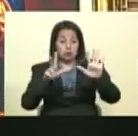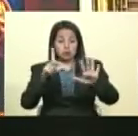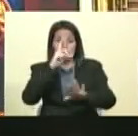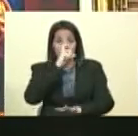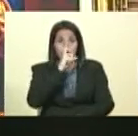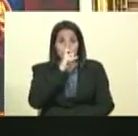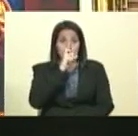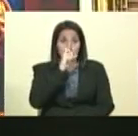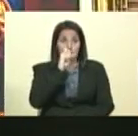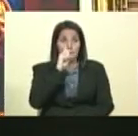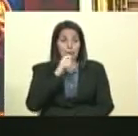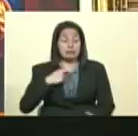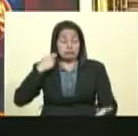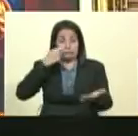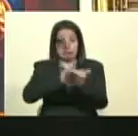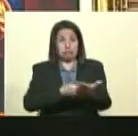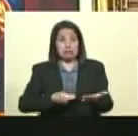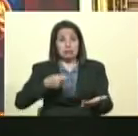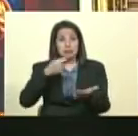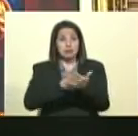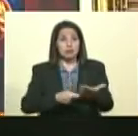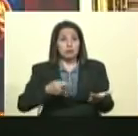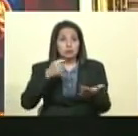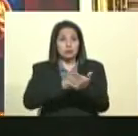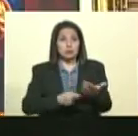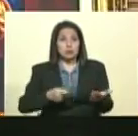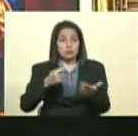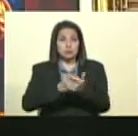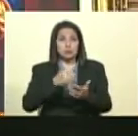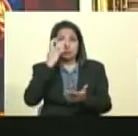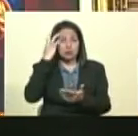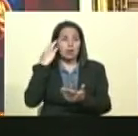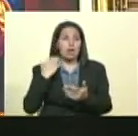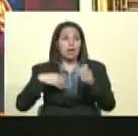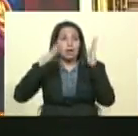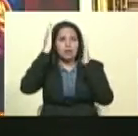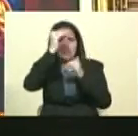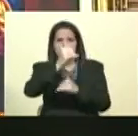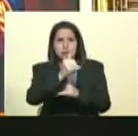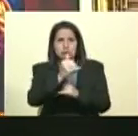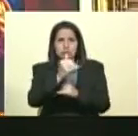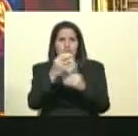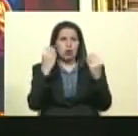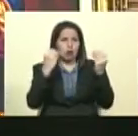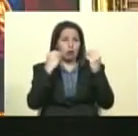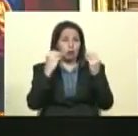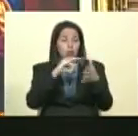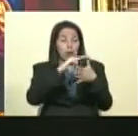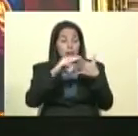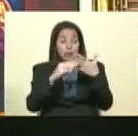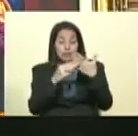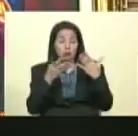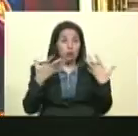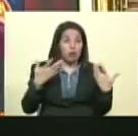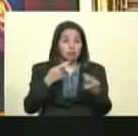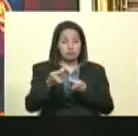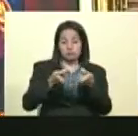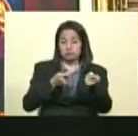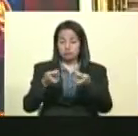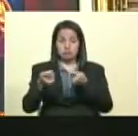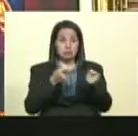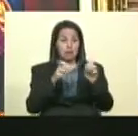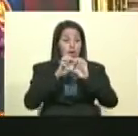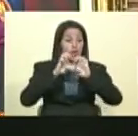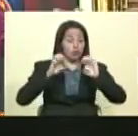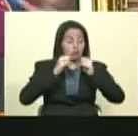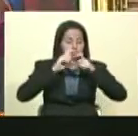Una poderosa inversión, una poderosa atención a la expansión de la matrícula, a la educación